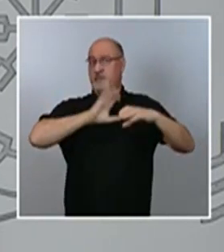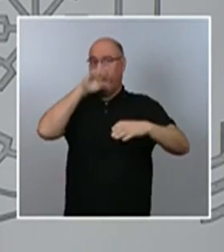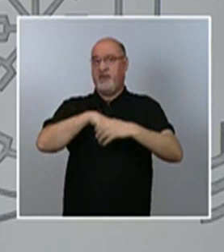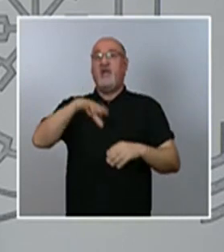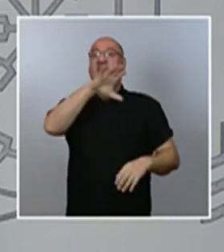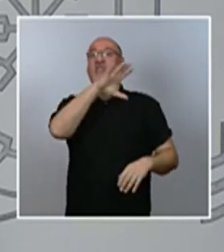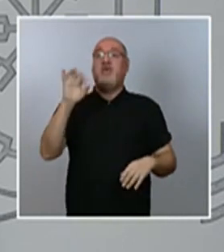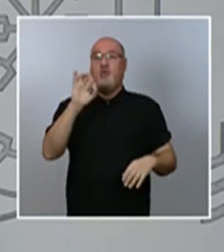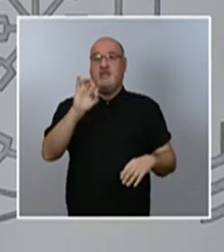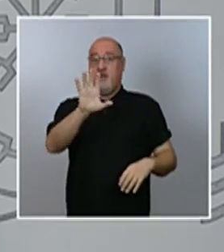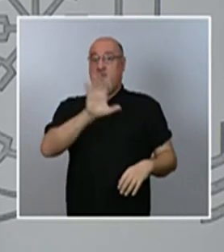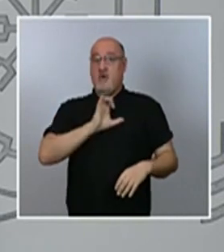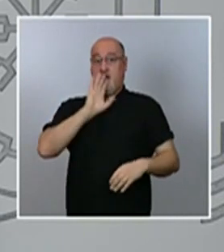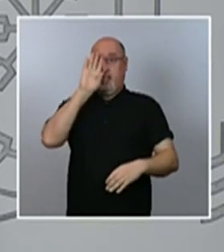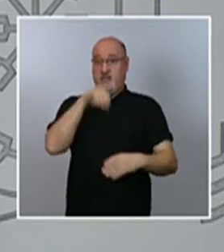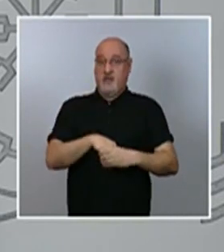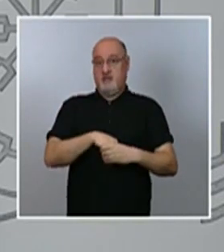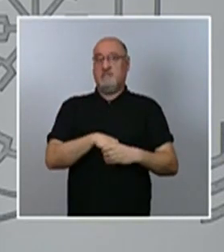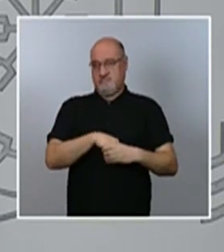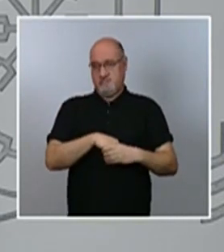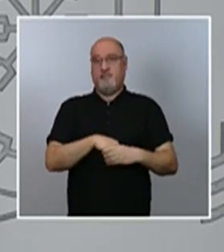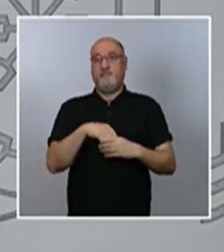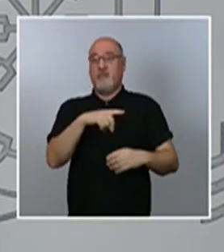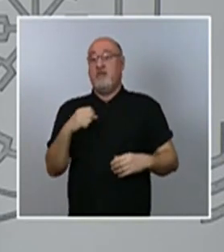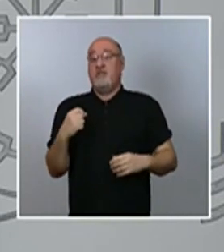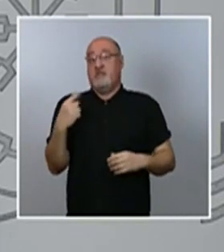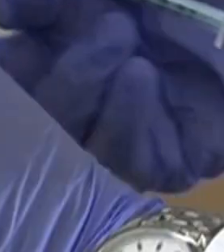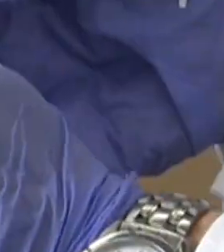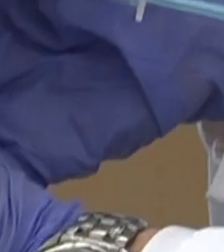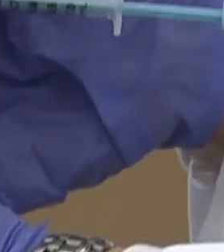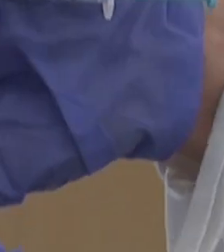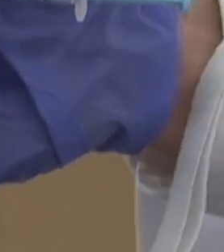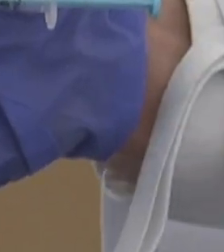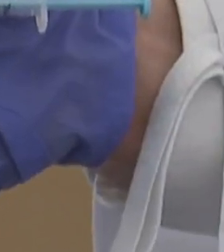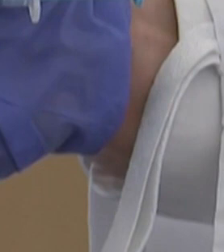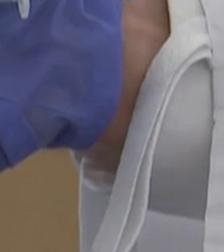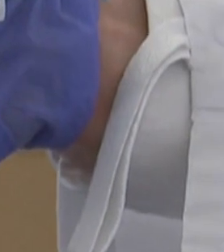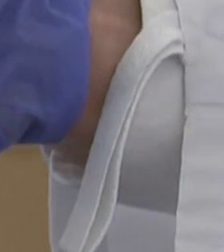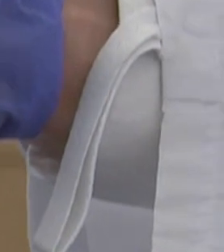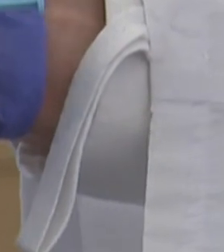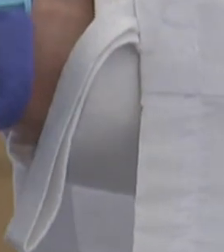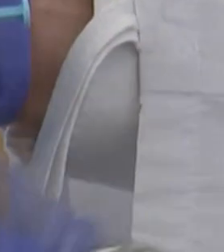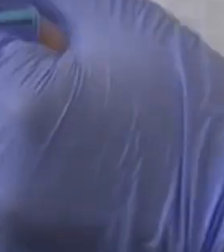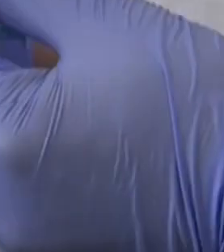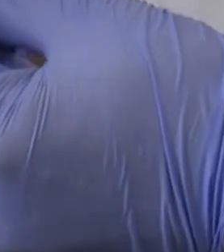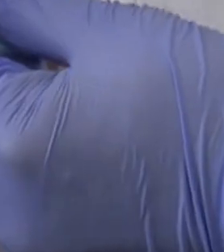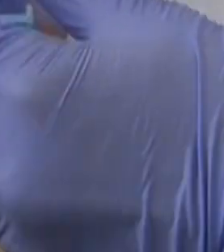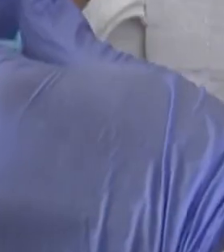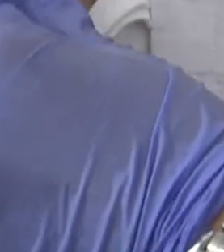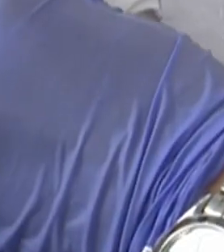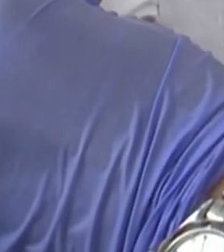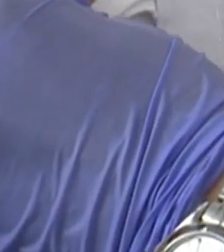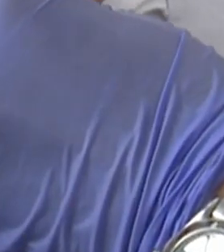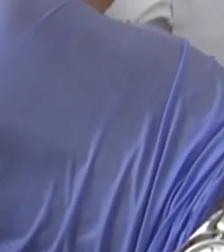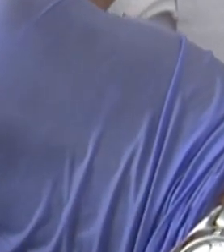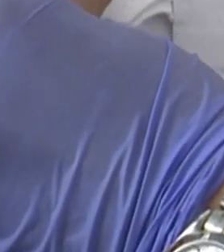de incidencia acumulada 14 días por cada 100.000 habitantes casi un millón 120 mil personas están ya inmunizadas